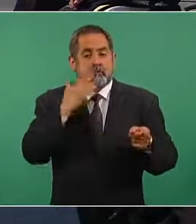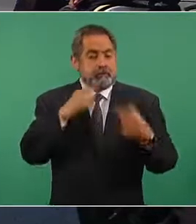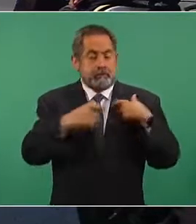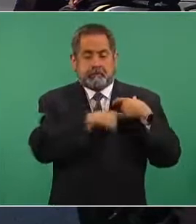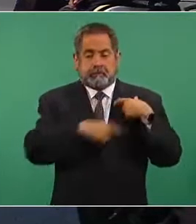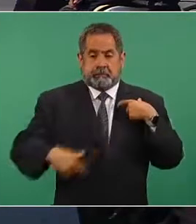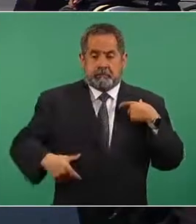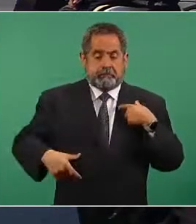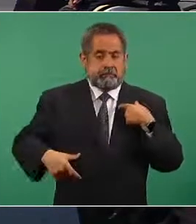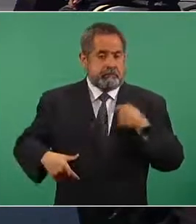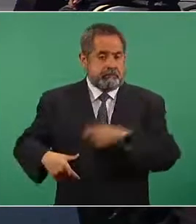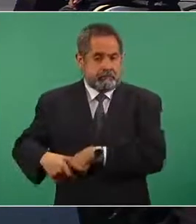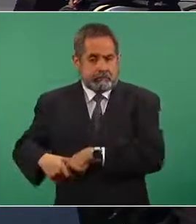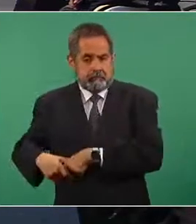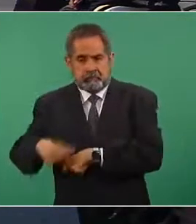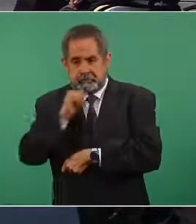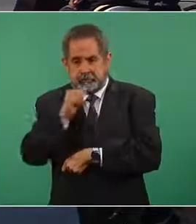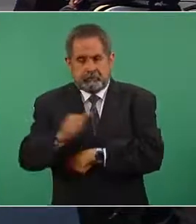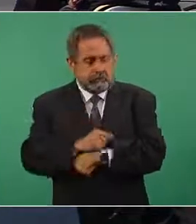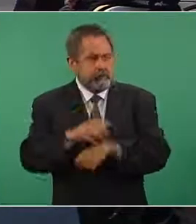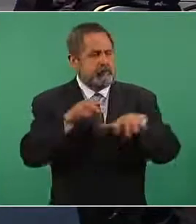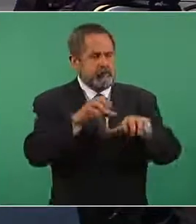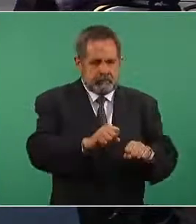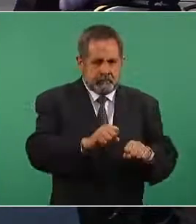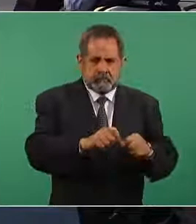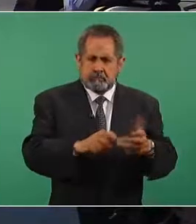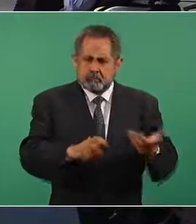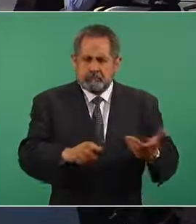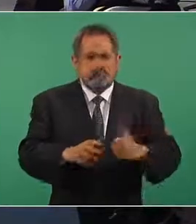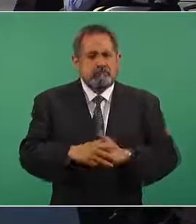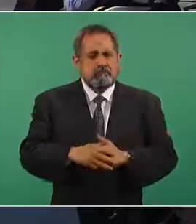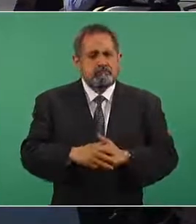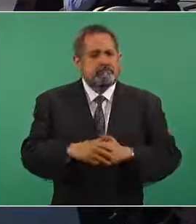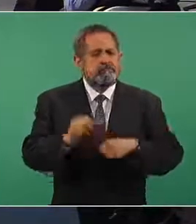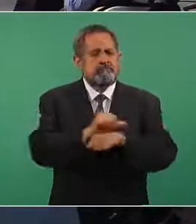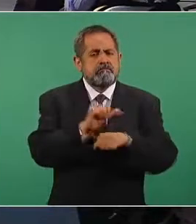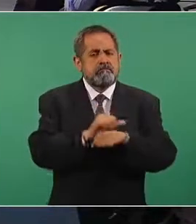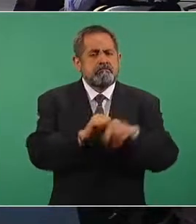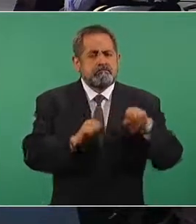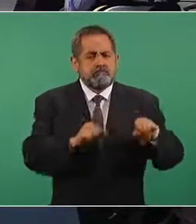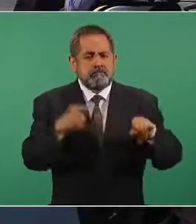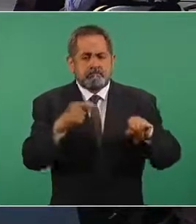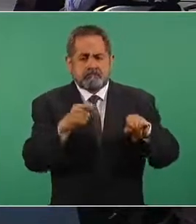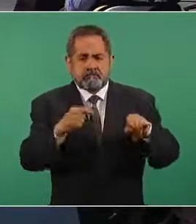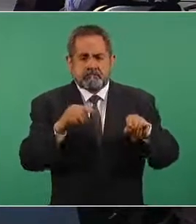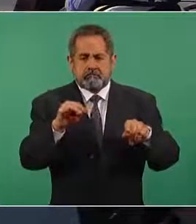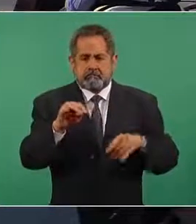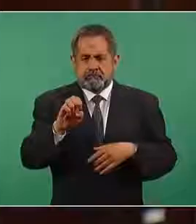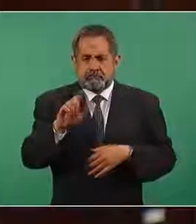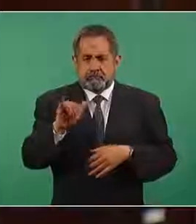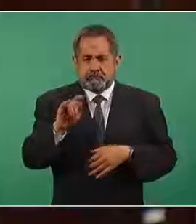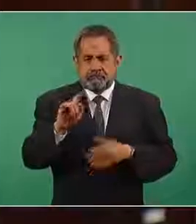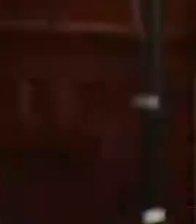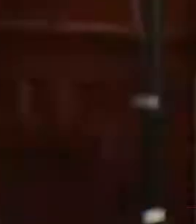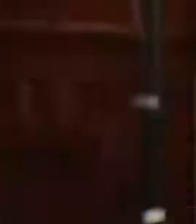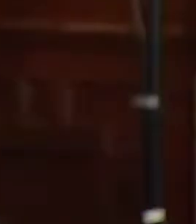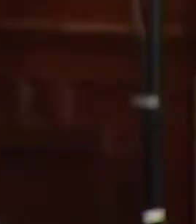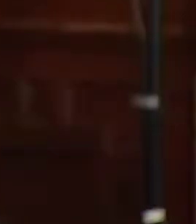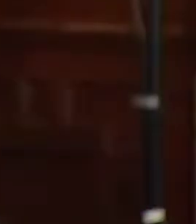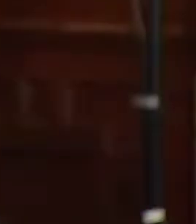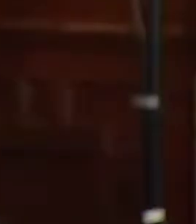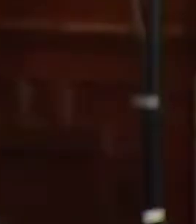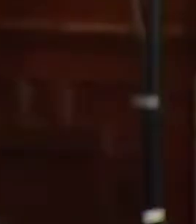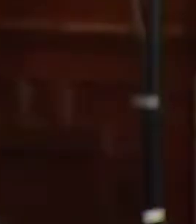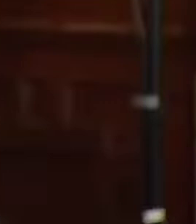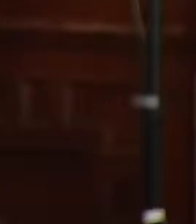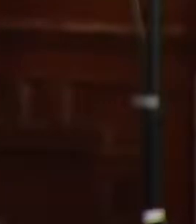cinturón de seguridad y lo detuvieron. Y la camioneta de Melitón es una camioneta pick-up, pidió prestado